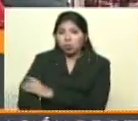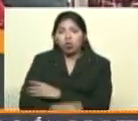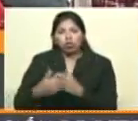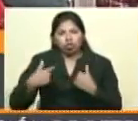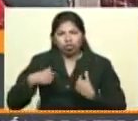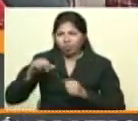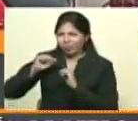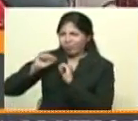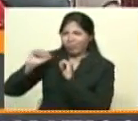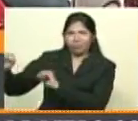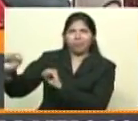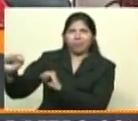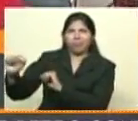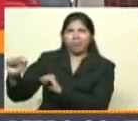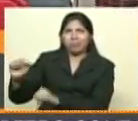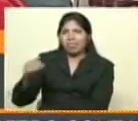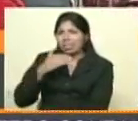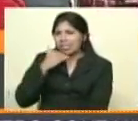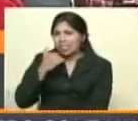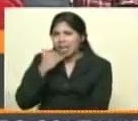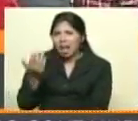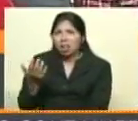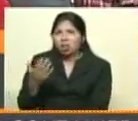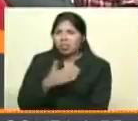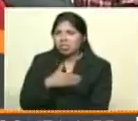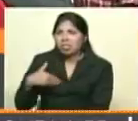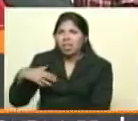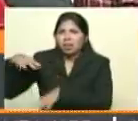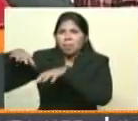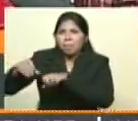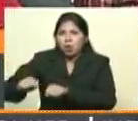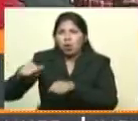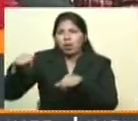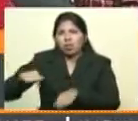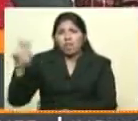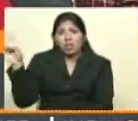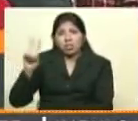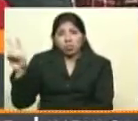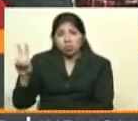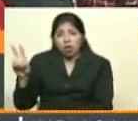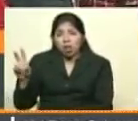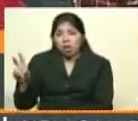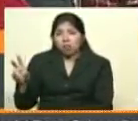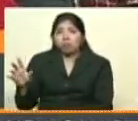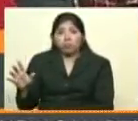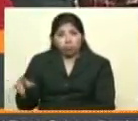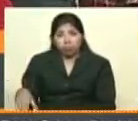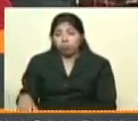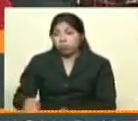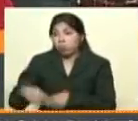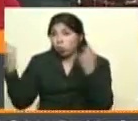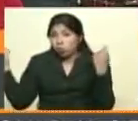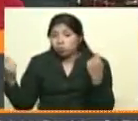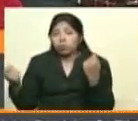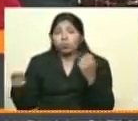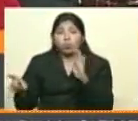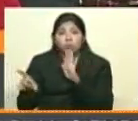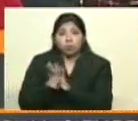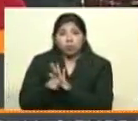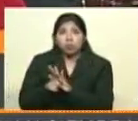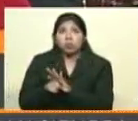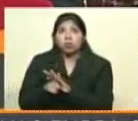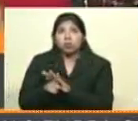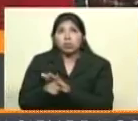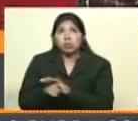rechazo todas las manifestaciones de intervencionismo ilegal, vulgar, del